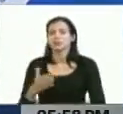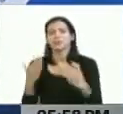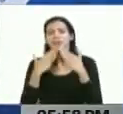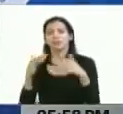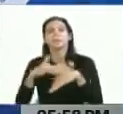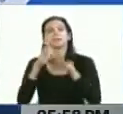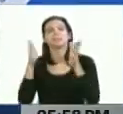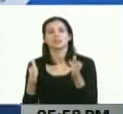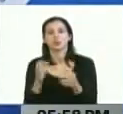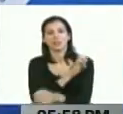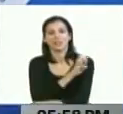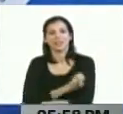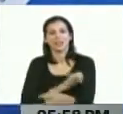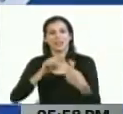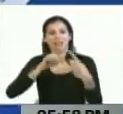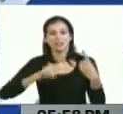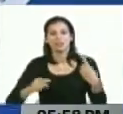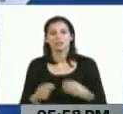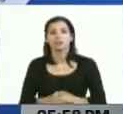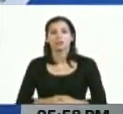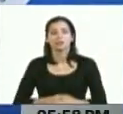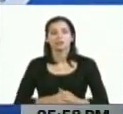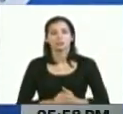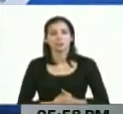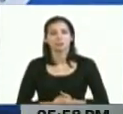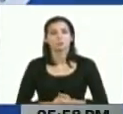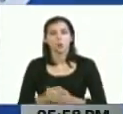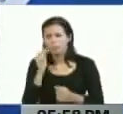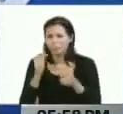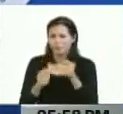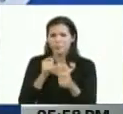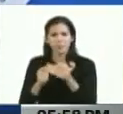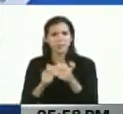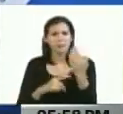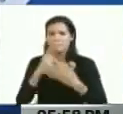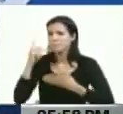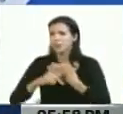al ministro Mota Domínguez, siempre además activadísimo con esto del plan Cambalache.